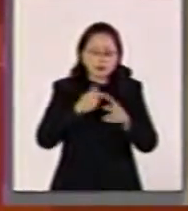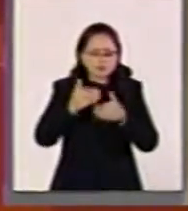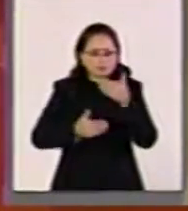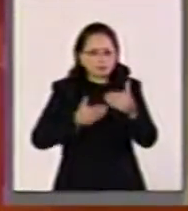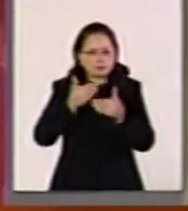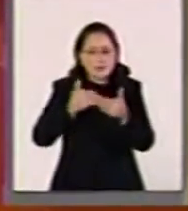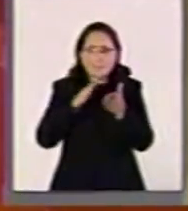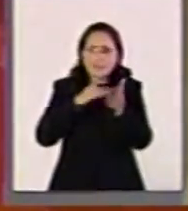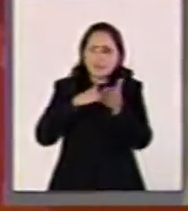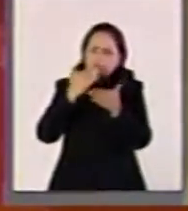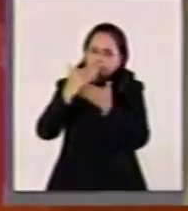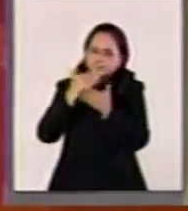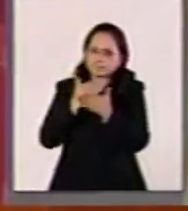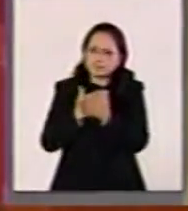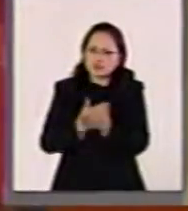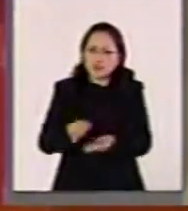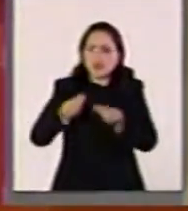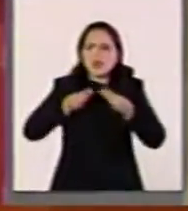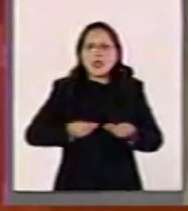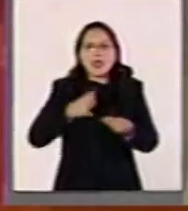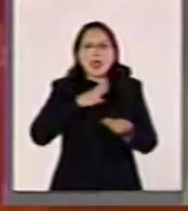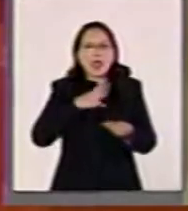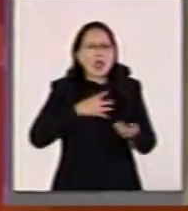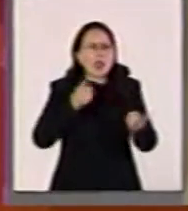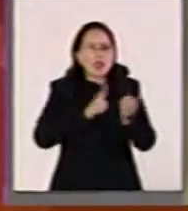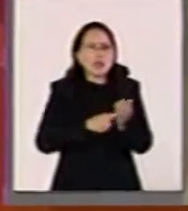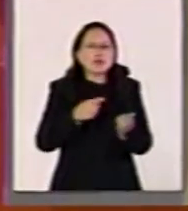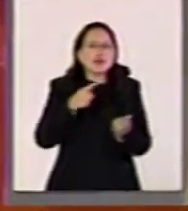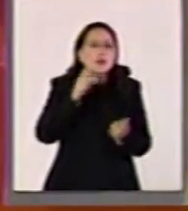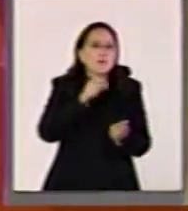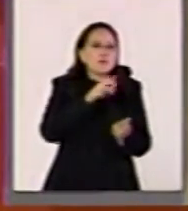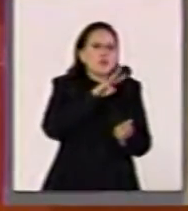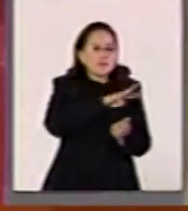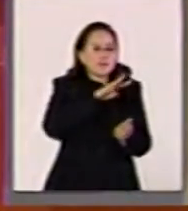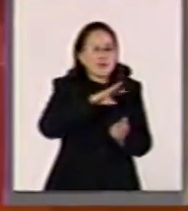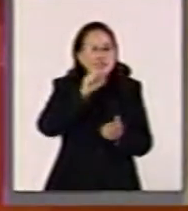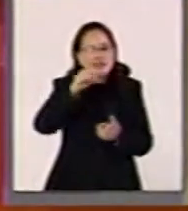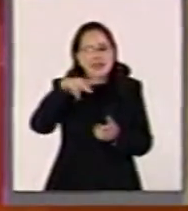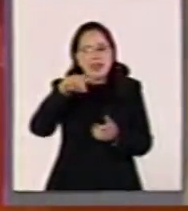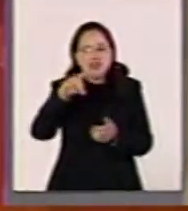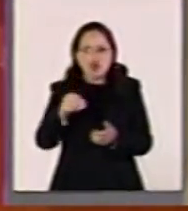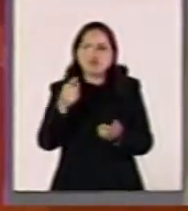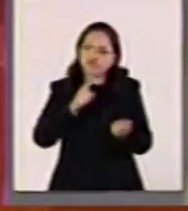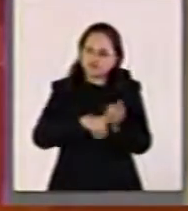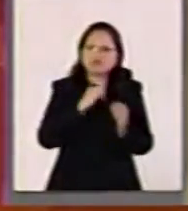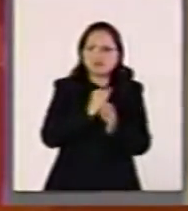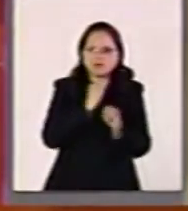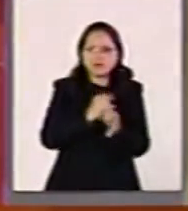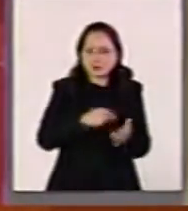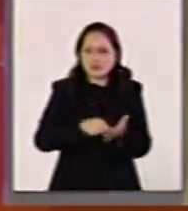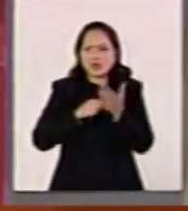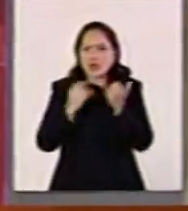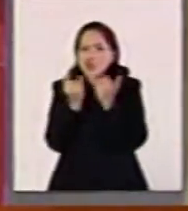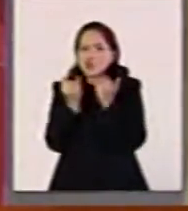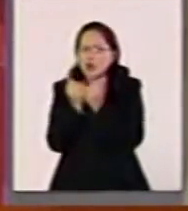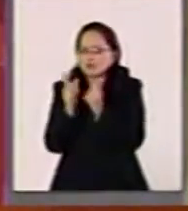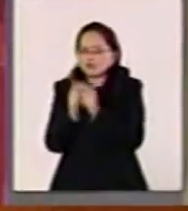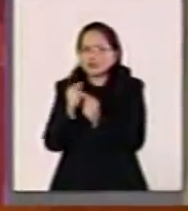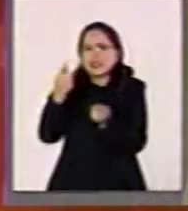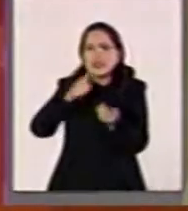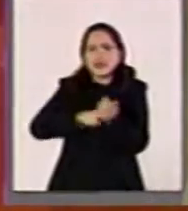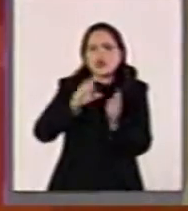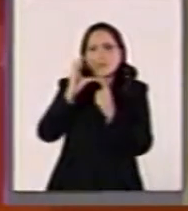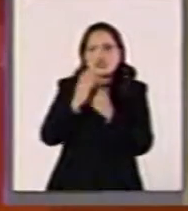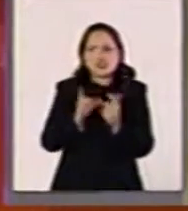documentación estuvo disponible en versiones públicas en la página electrónica del Senado de la República y en el micrositio de la Comisión de